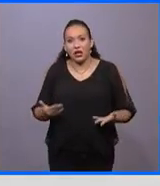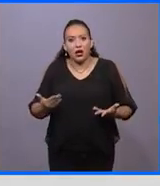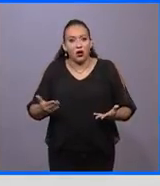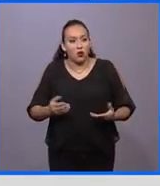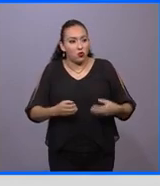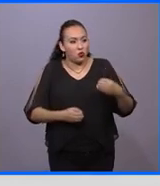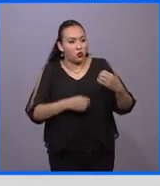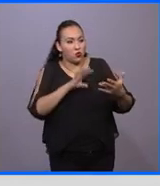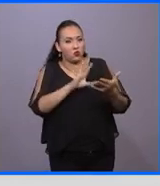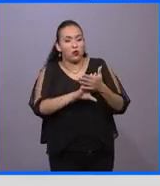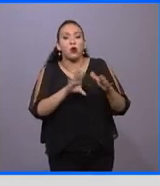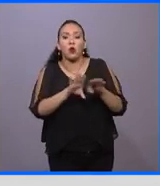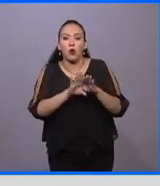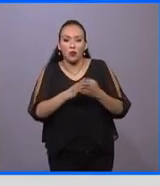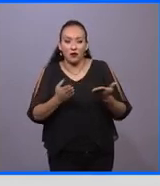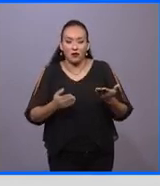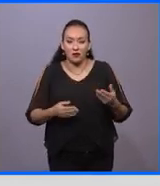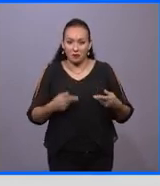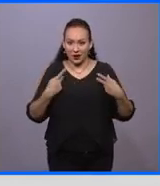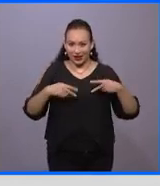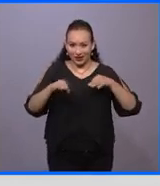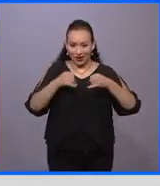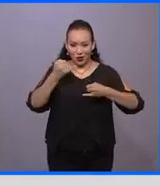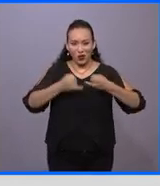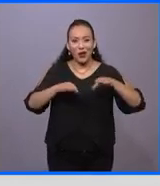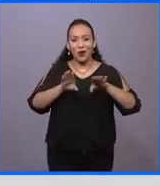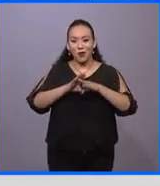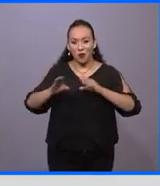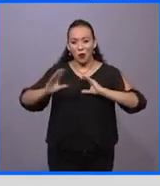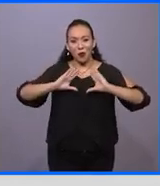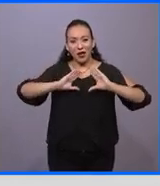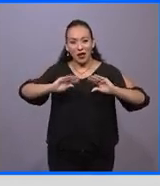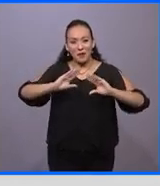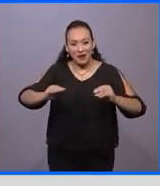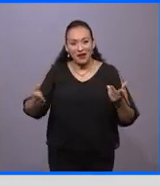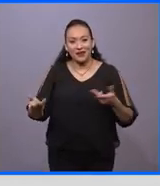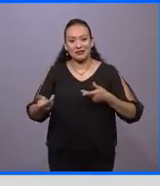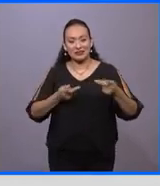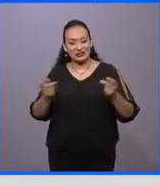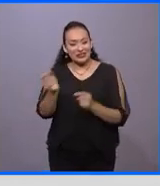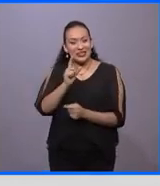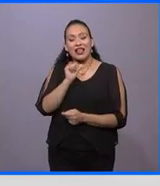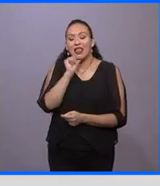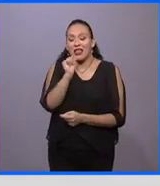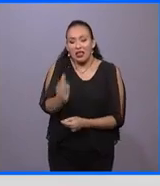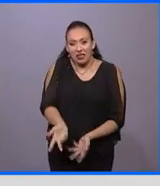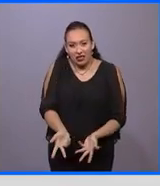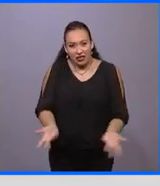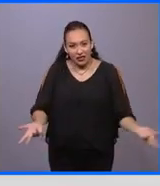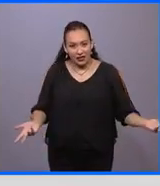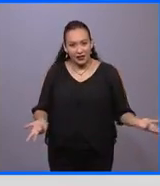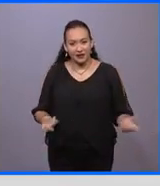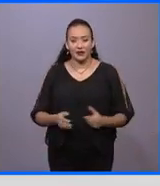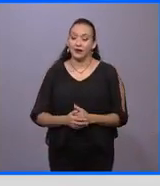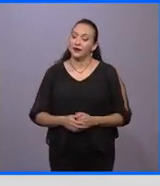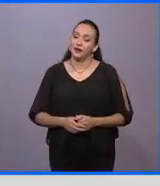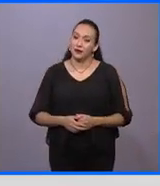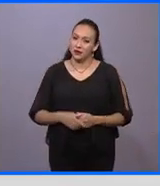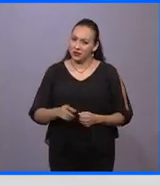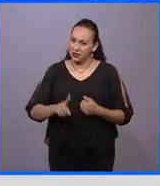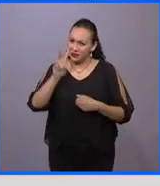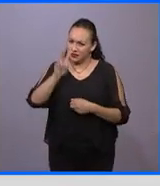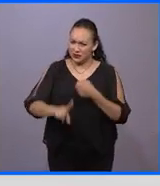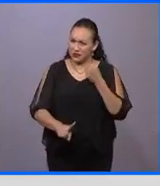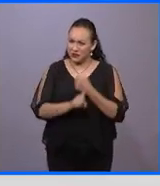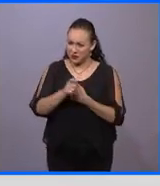garantizamos la capacitación, el conocimiento de parte de quien lo va a ejercer, de los operadores jurídicos? Qué reto tan grande